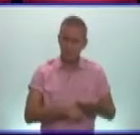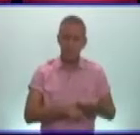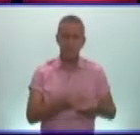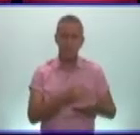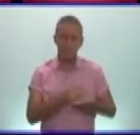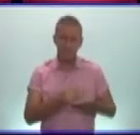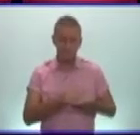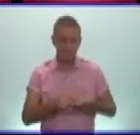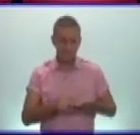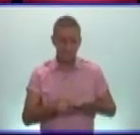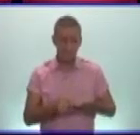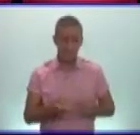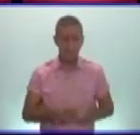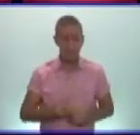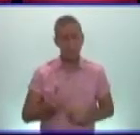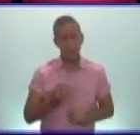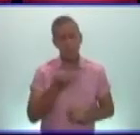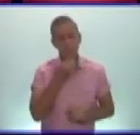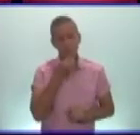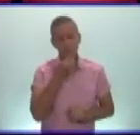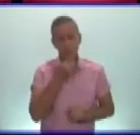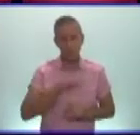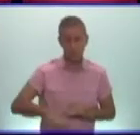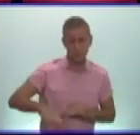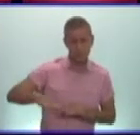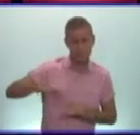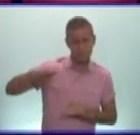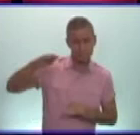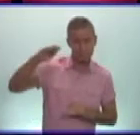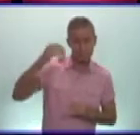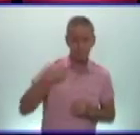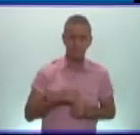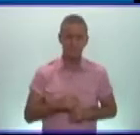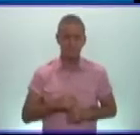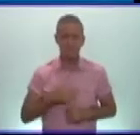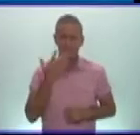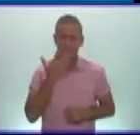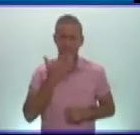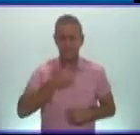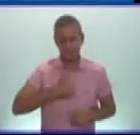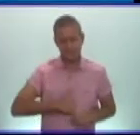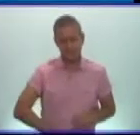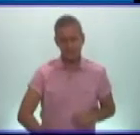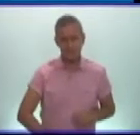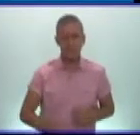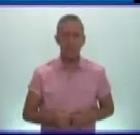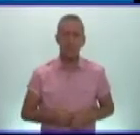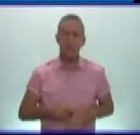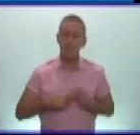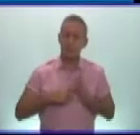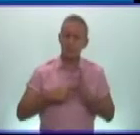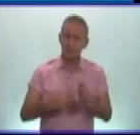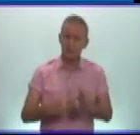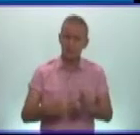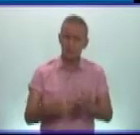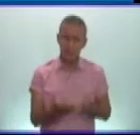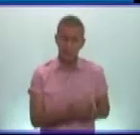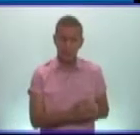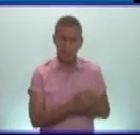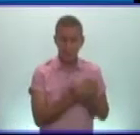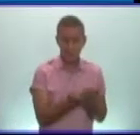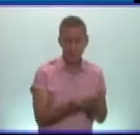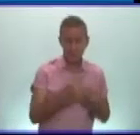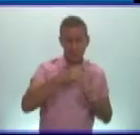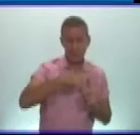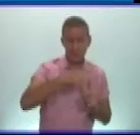ver crecer. Vamos entonces a sugerirles, a estarles indicando que abran el libro de texto